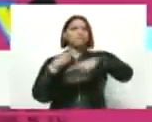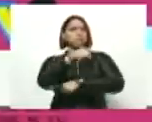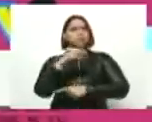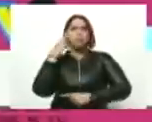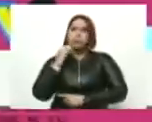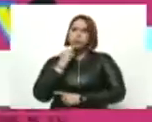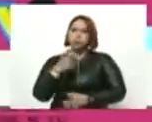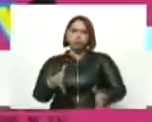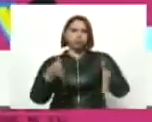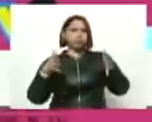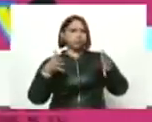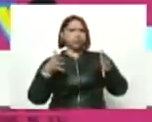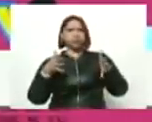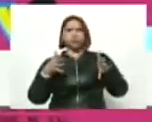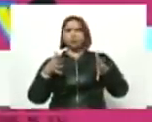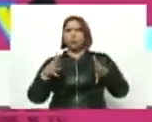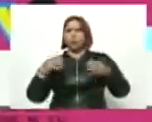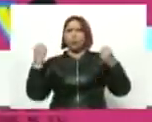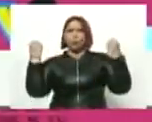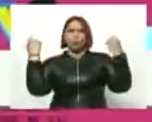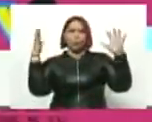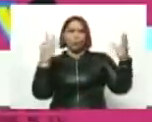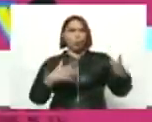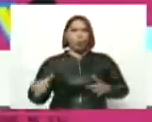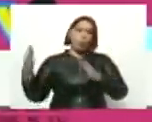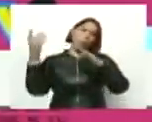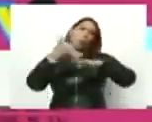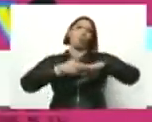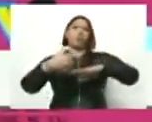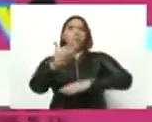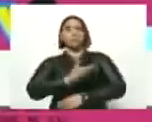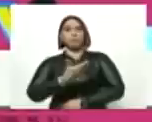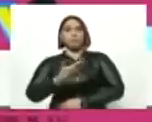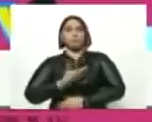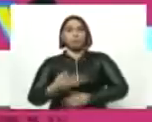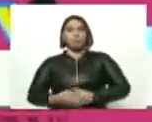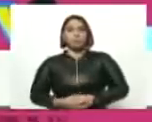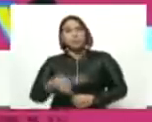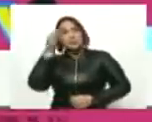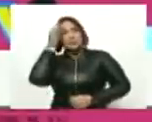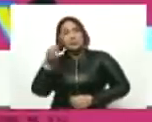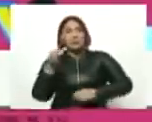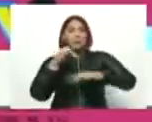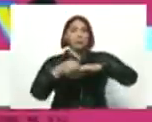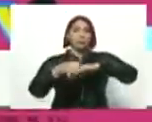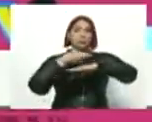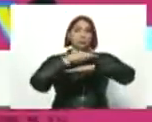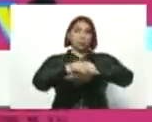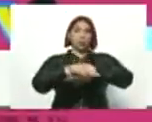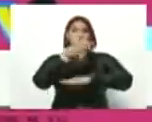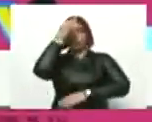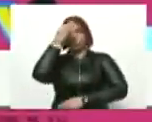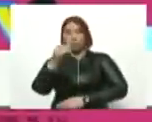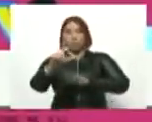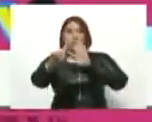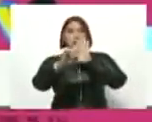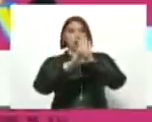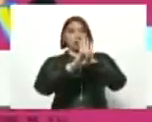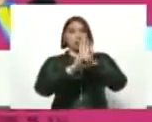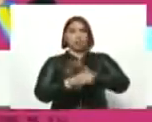Bolivariana obtuvo un contundente triunfo en las gobernaciones, alcaldías, consejos municipales, consejos